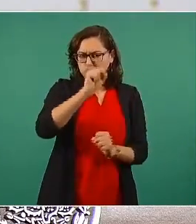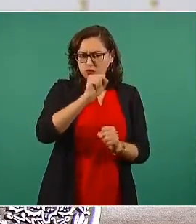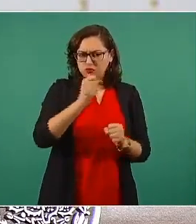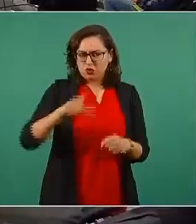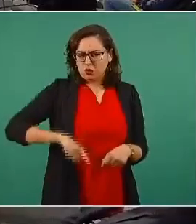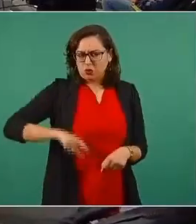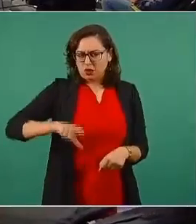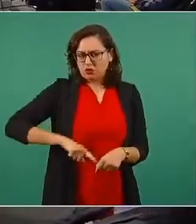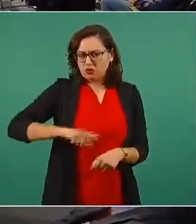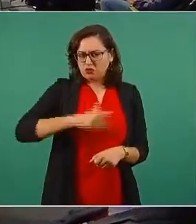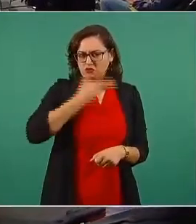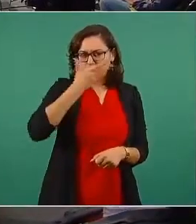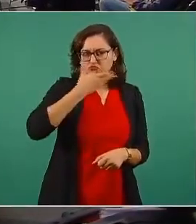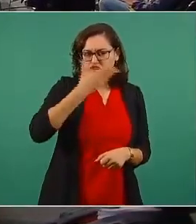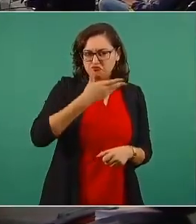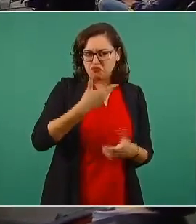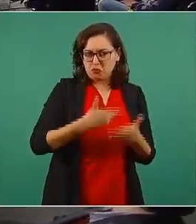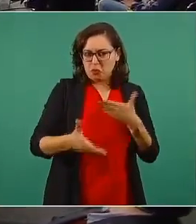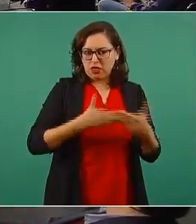Entonces, lo de Ayutla,